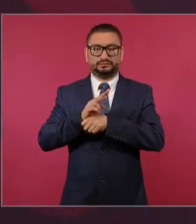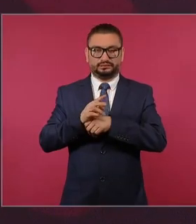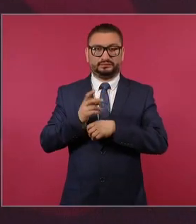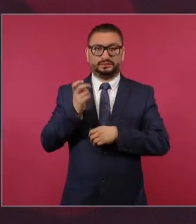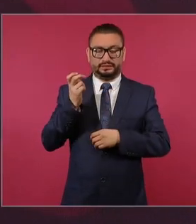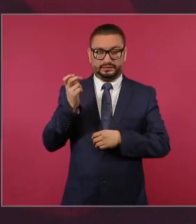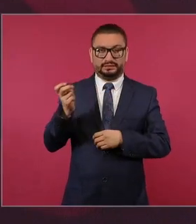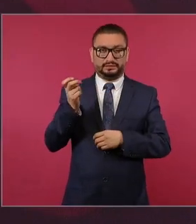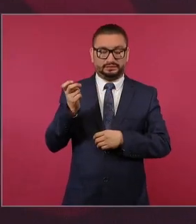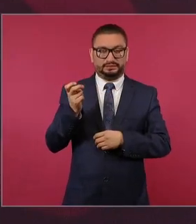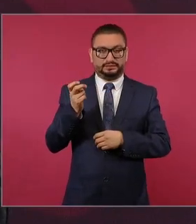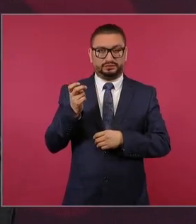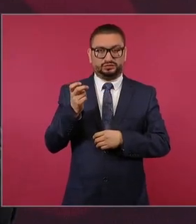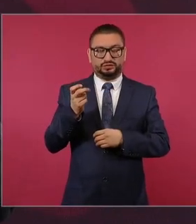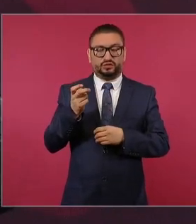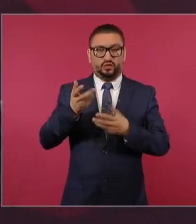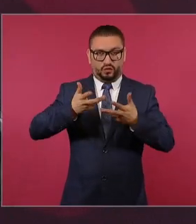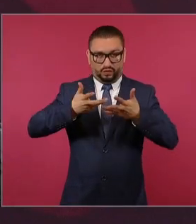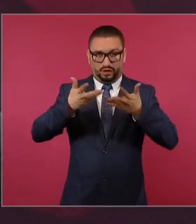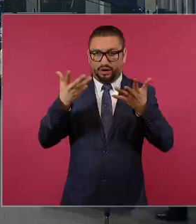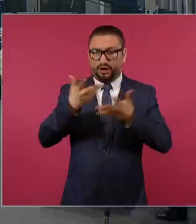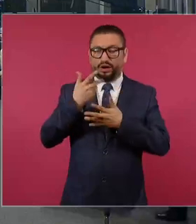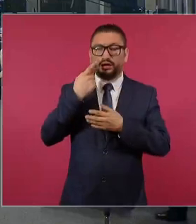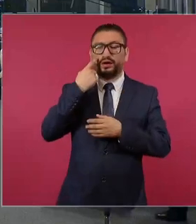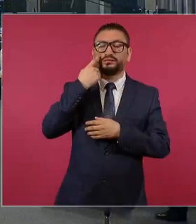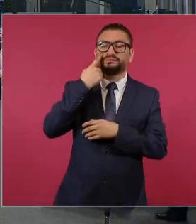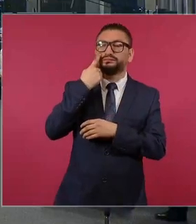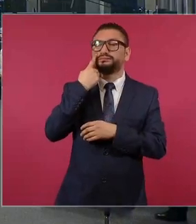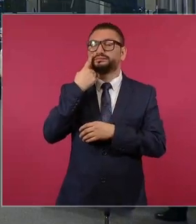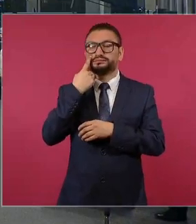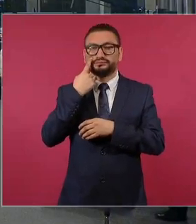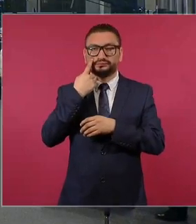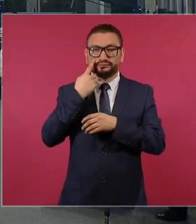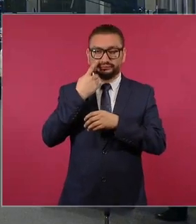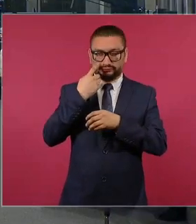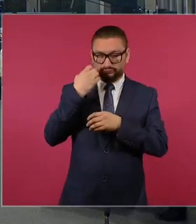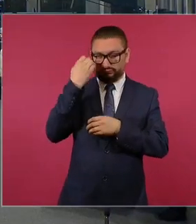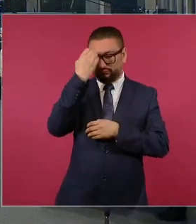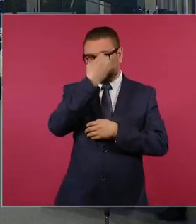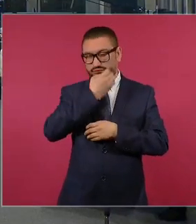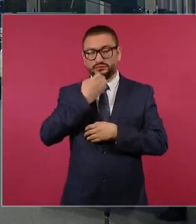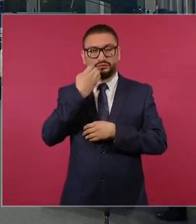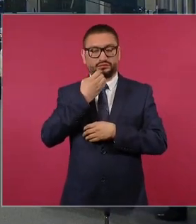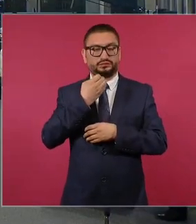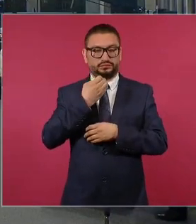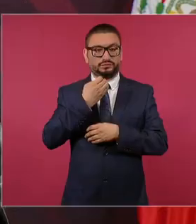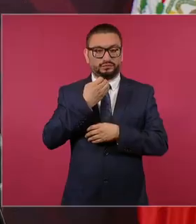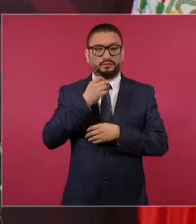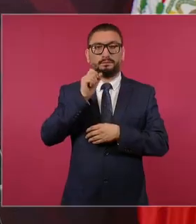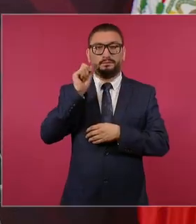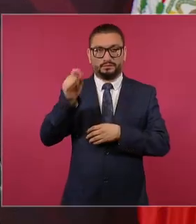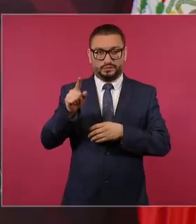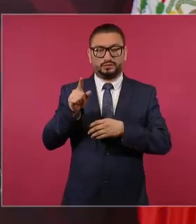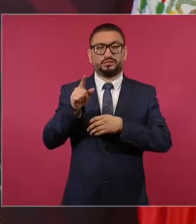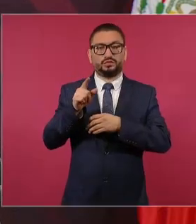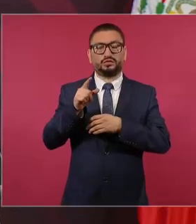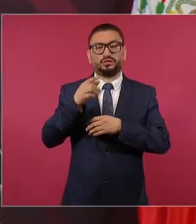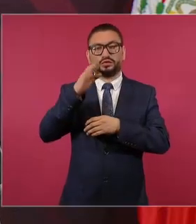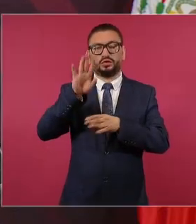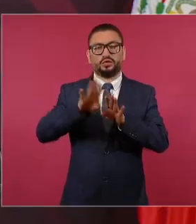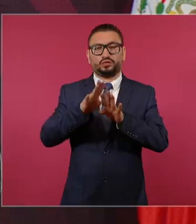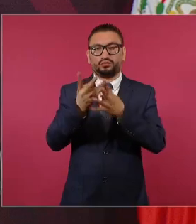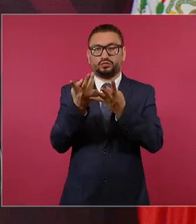que va a actuar como debería hacerlo el Consejo de la